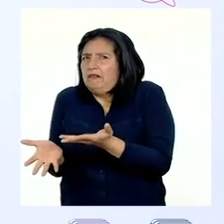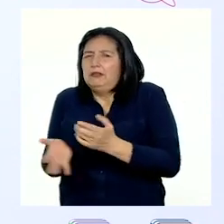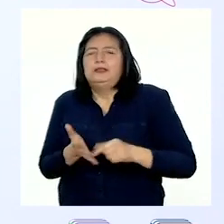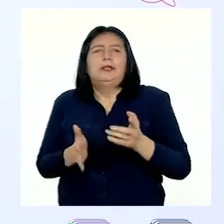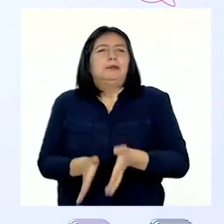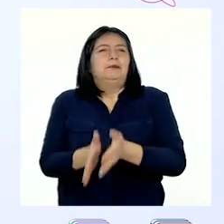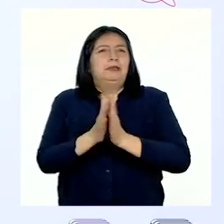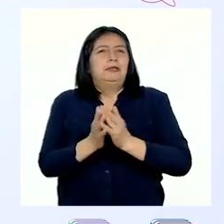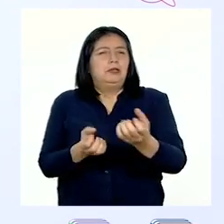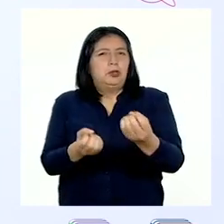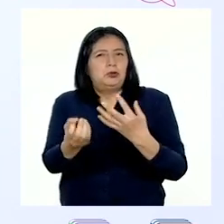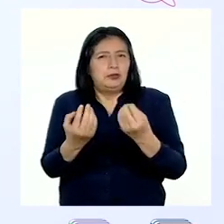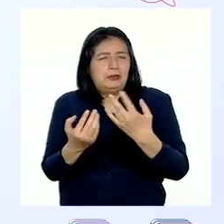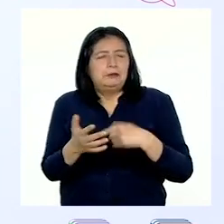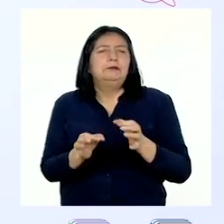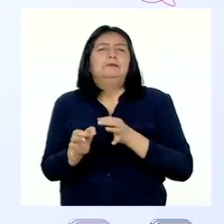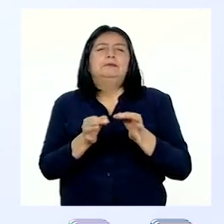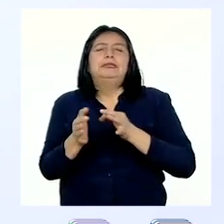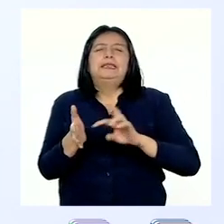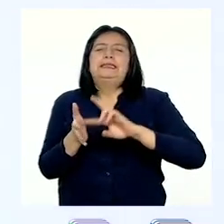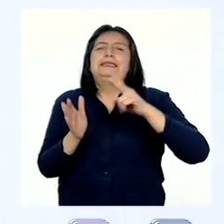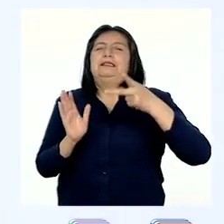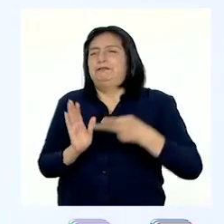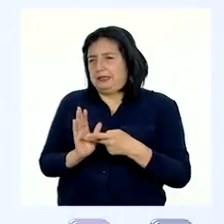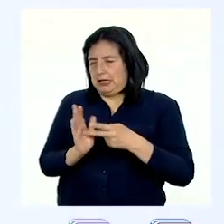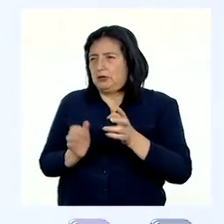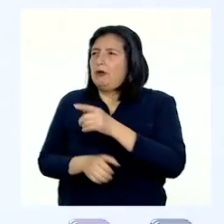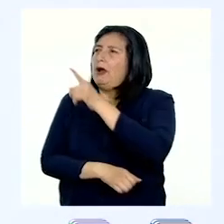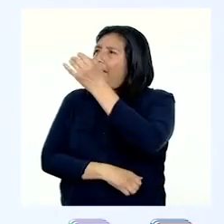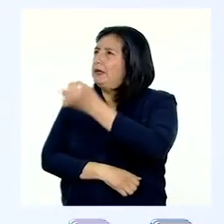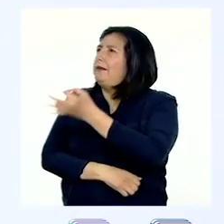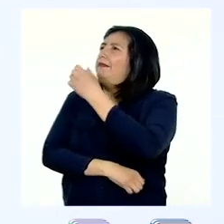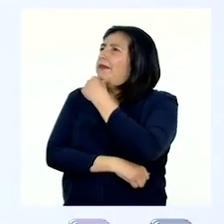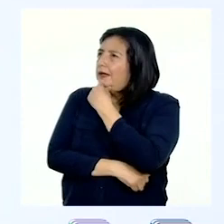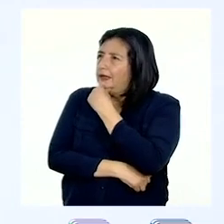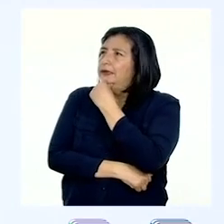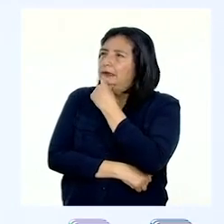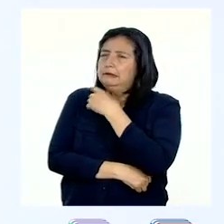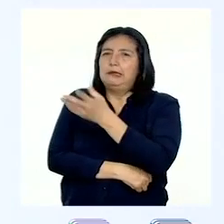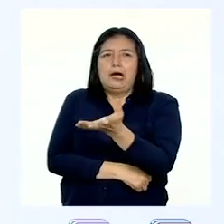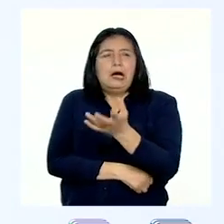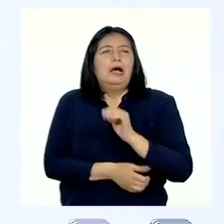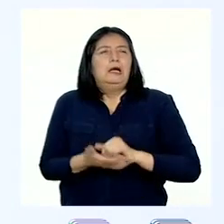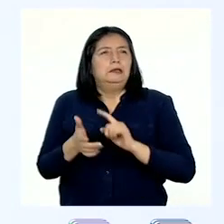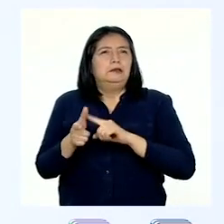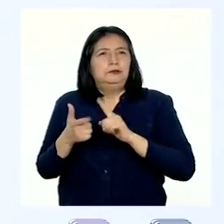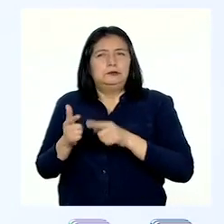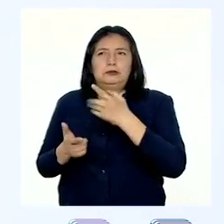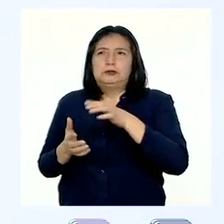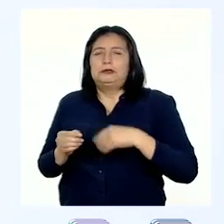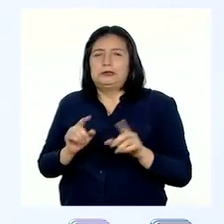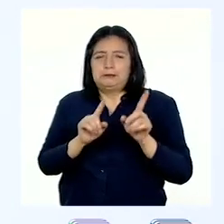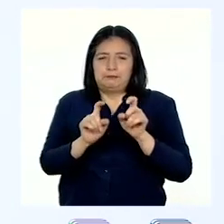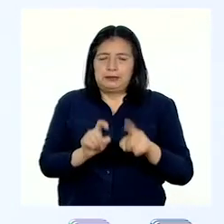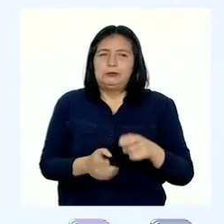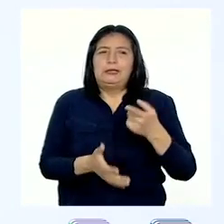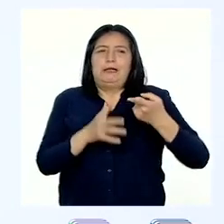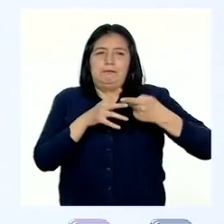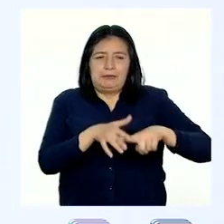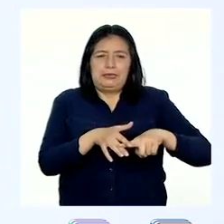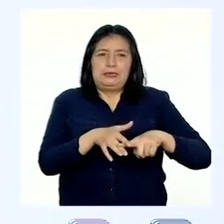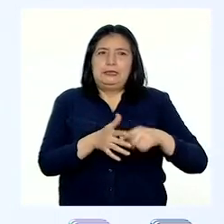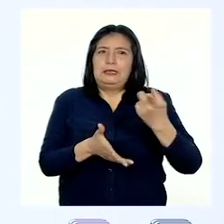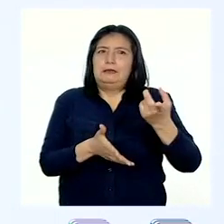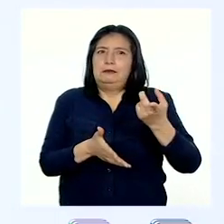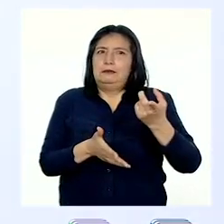para pedir que nos den el significado o concepto de algo. Cierto. Entonces será muy útil armar preguntas que comiencen así